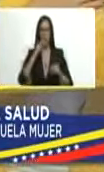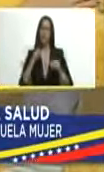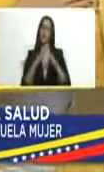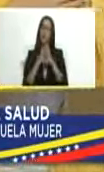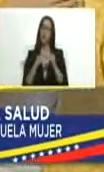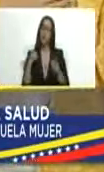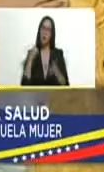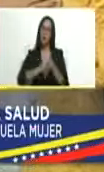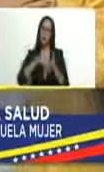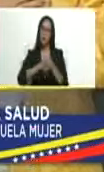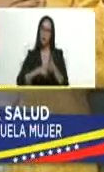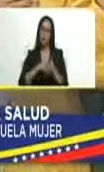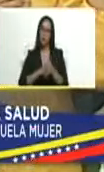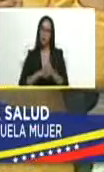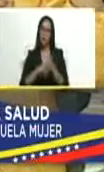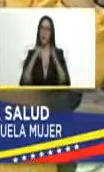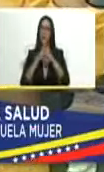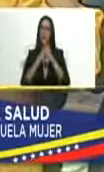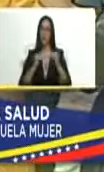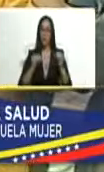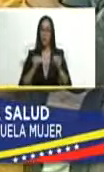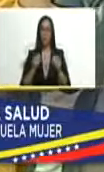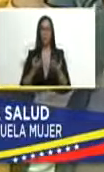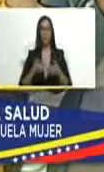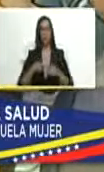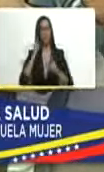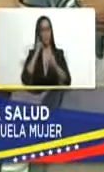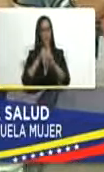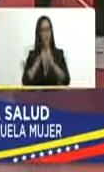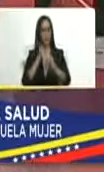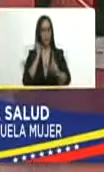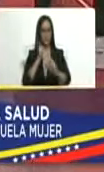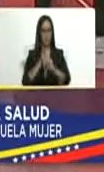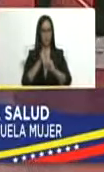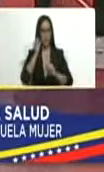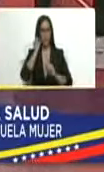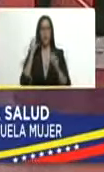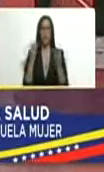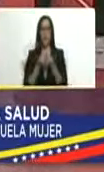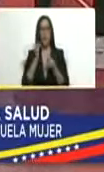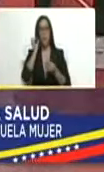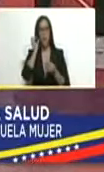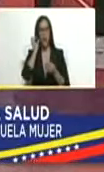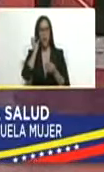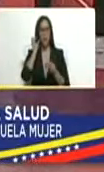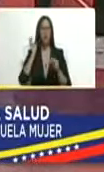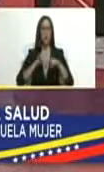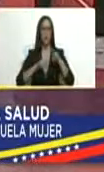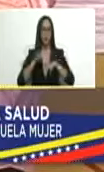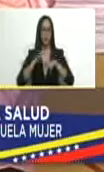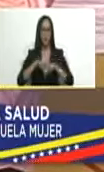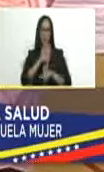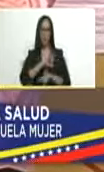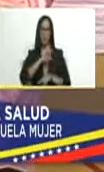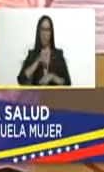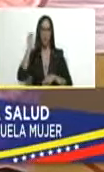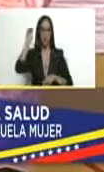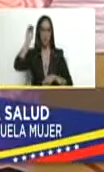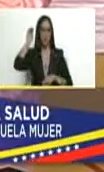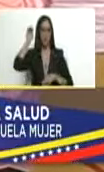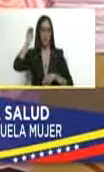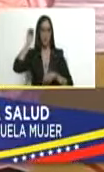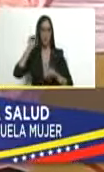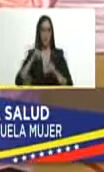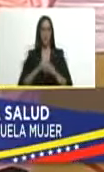sus luchas, en todos sus retos, y desde la mujer y con la mujer construir una sociedad del futuro, una